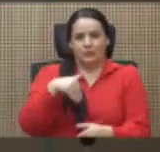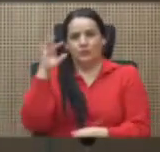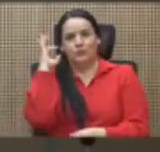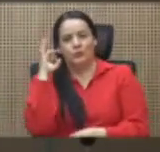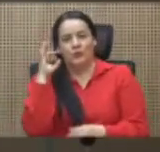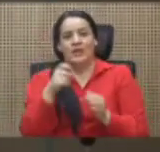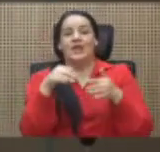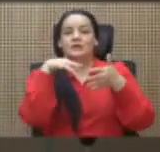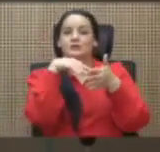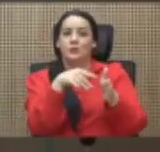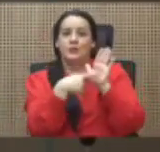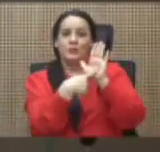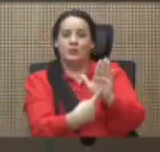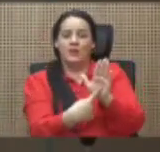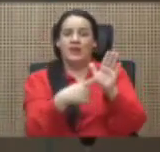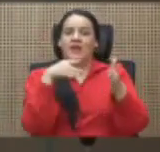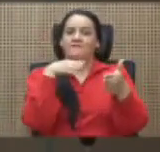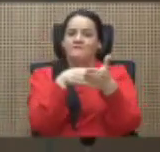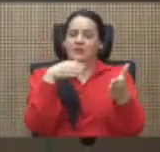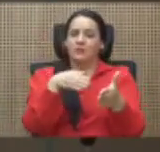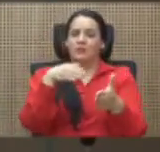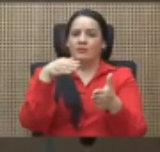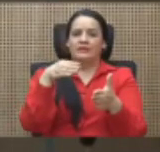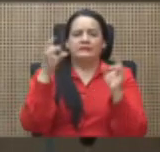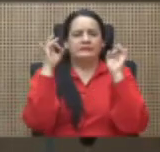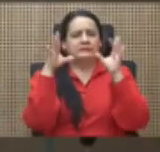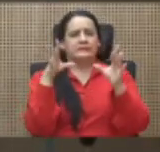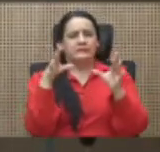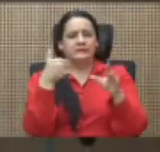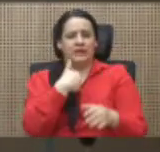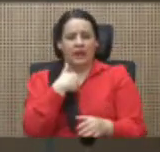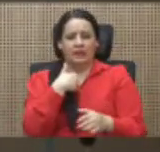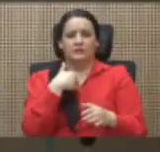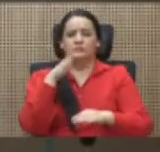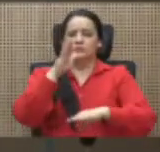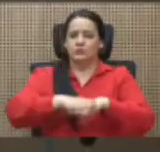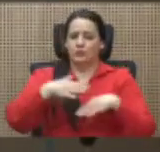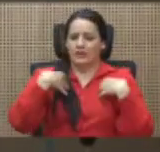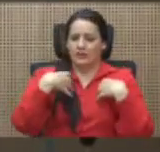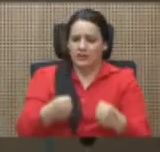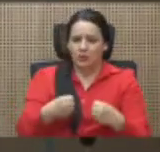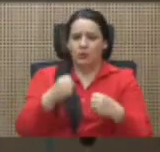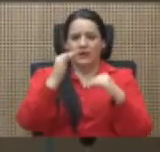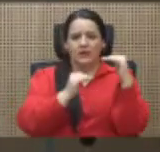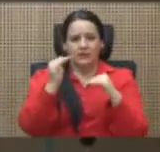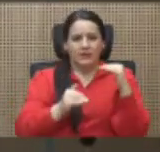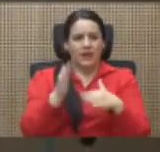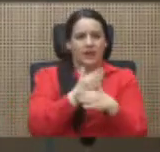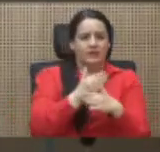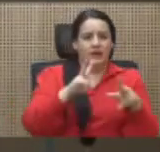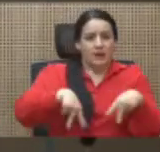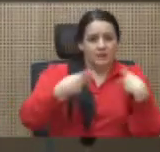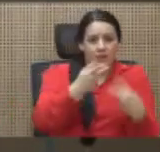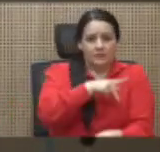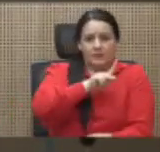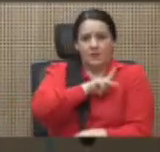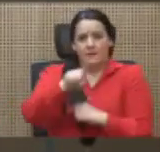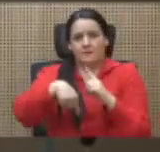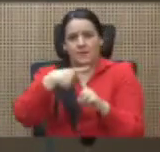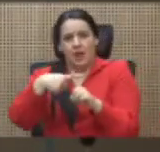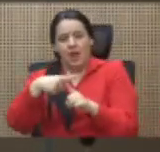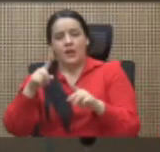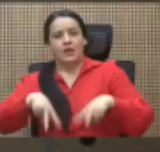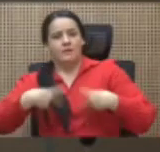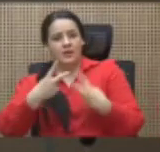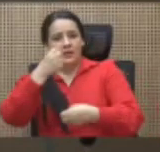los efectos fatales que tiene sobre la salud, los efectos fatales que tiene sobre el equilibrio entre la vida personal y la vida